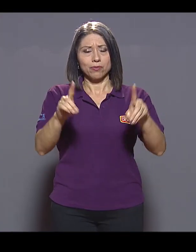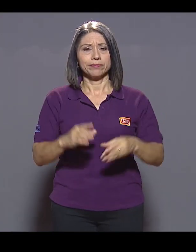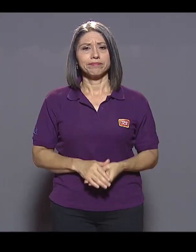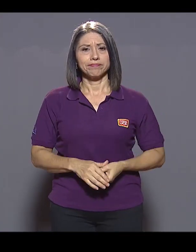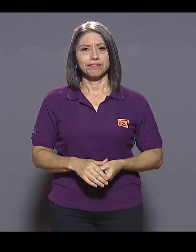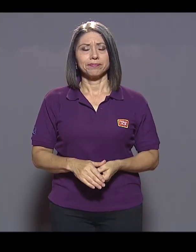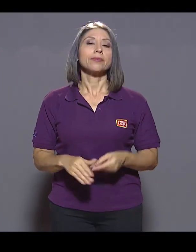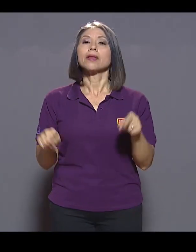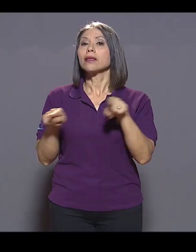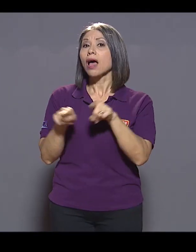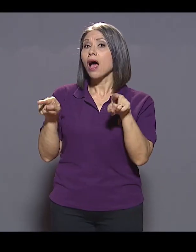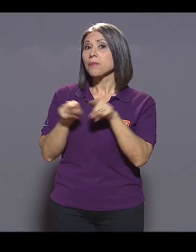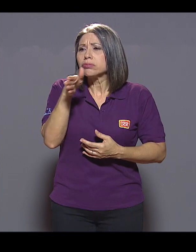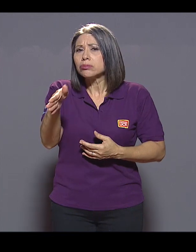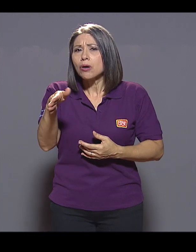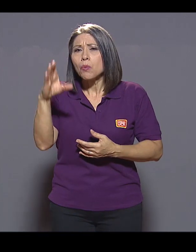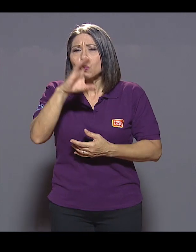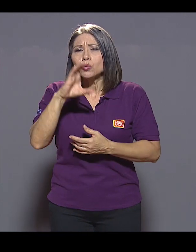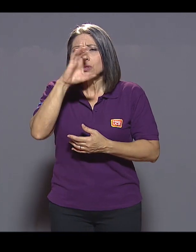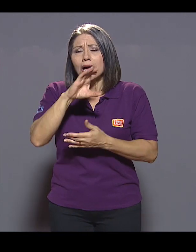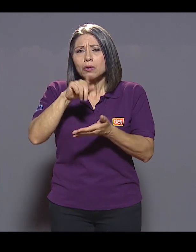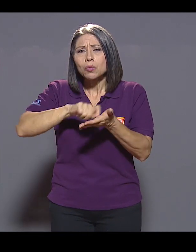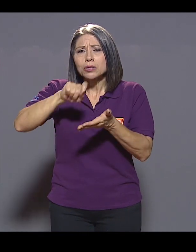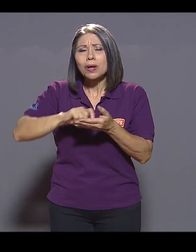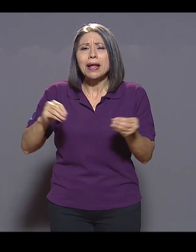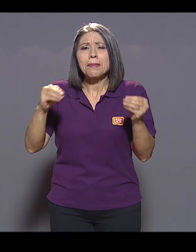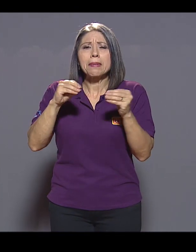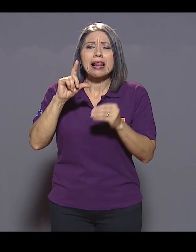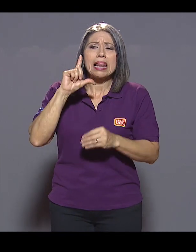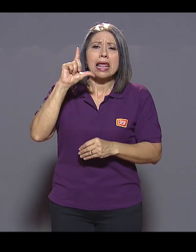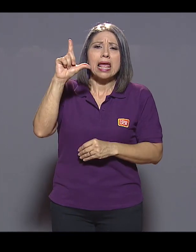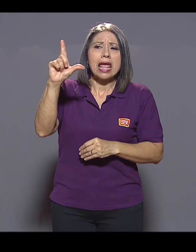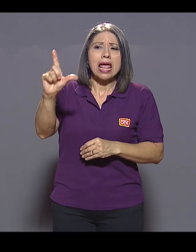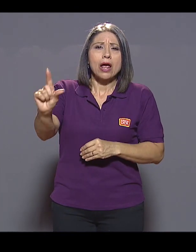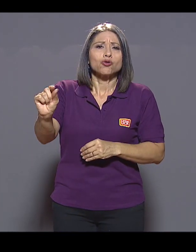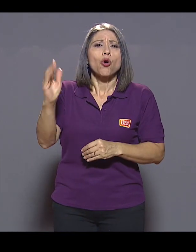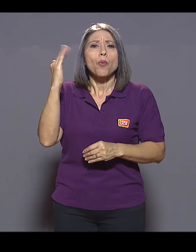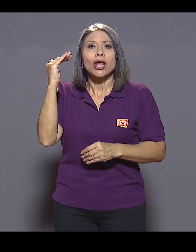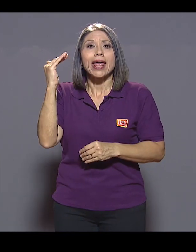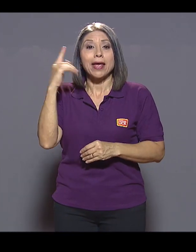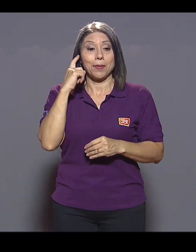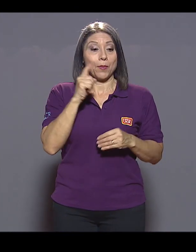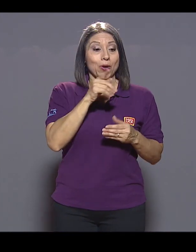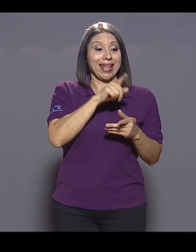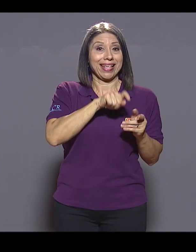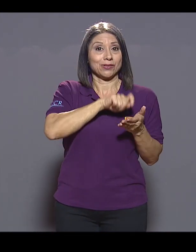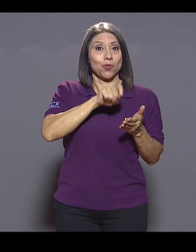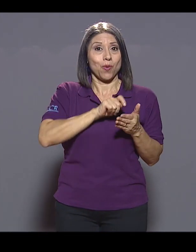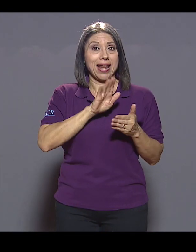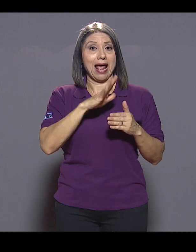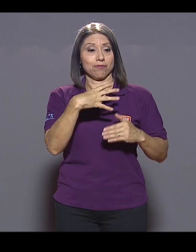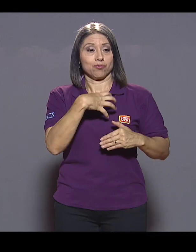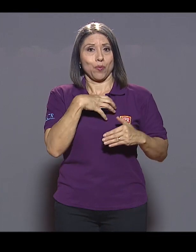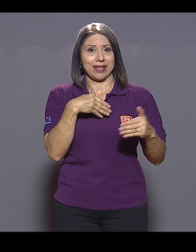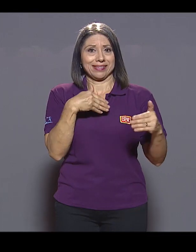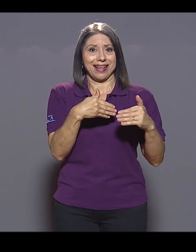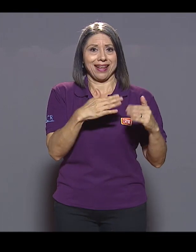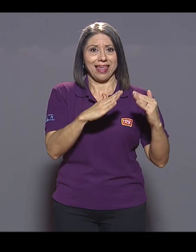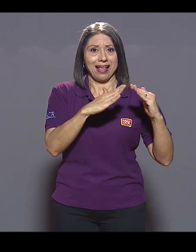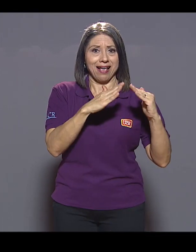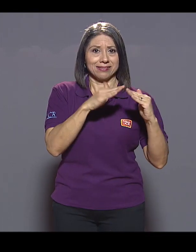con discapacidad y con las diferentes características que le puede hacer una población diversa, ¿verdad? ¿Cómo es este proceso,